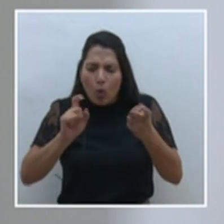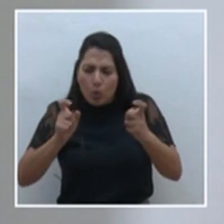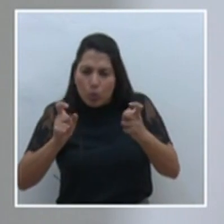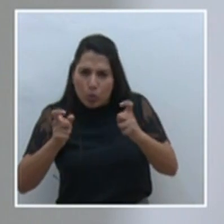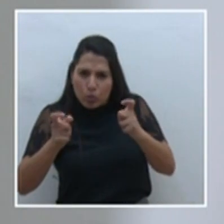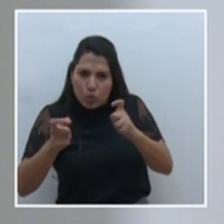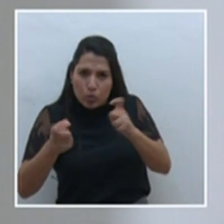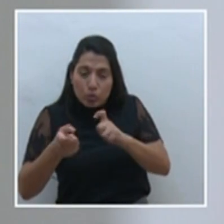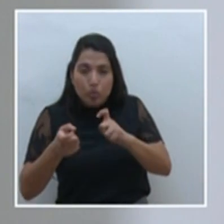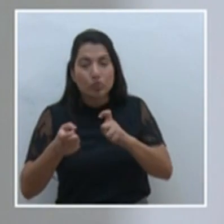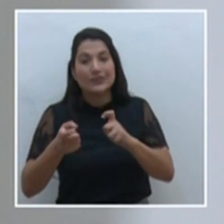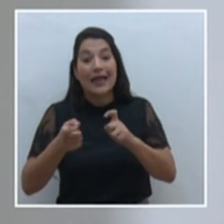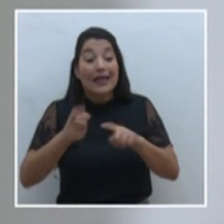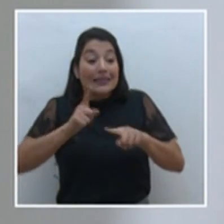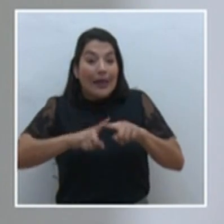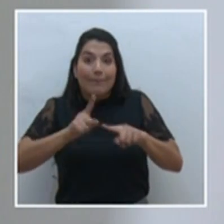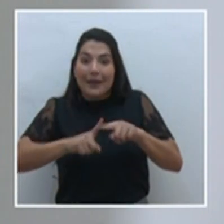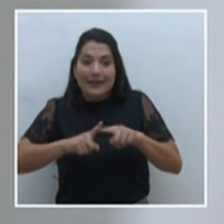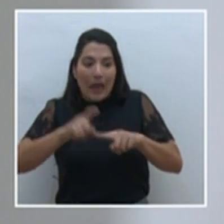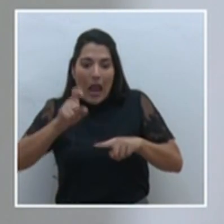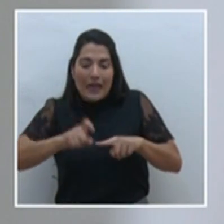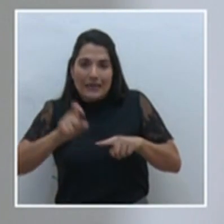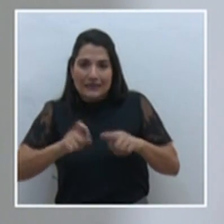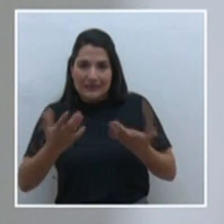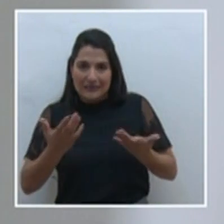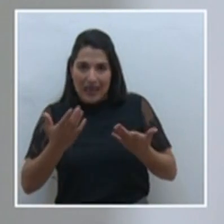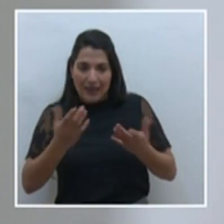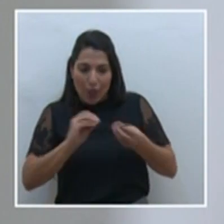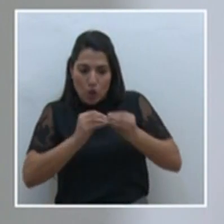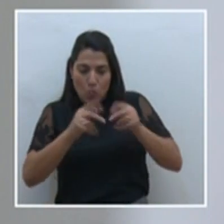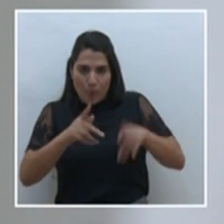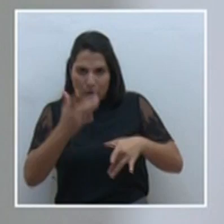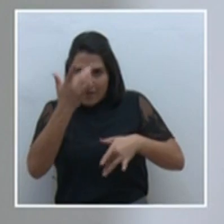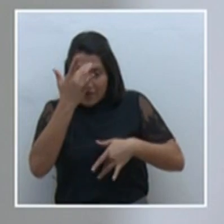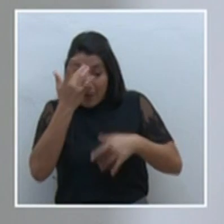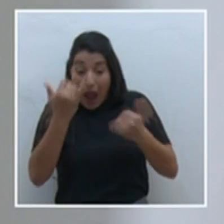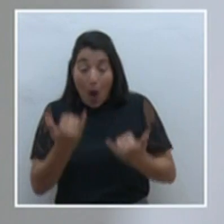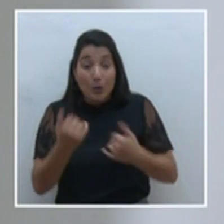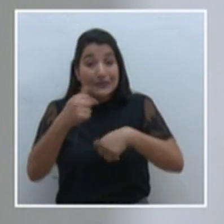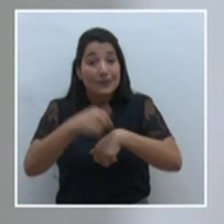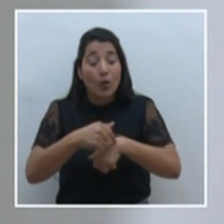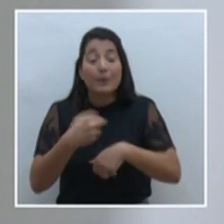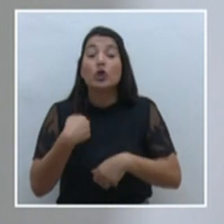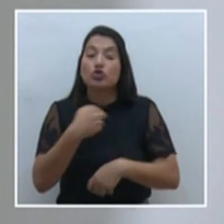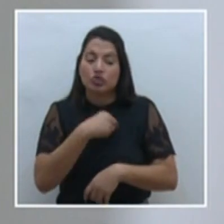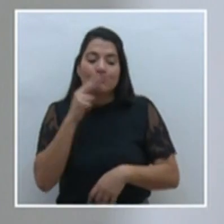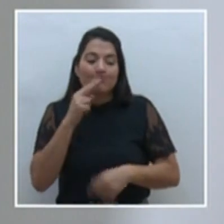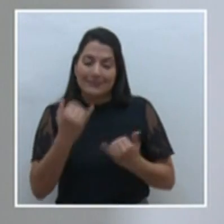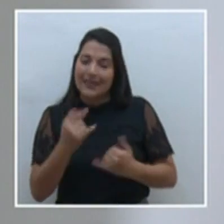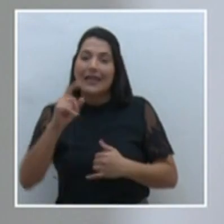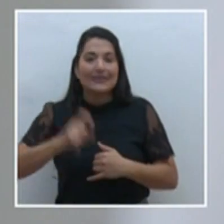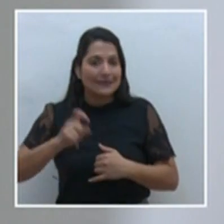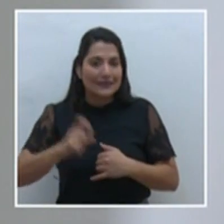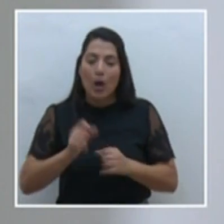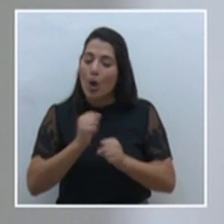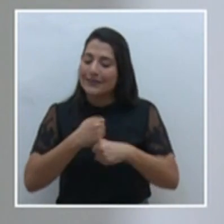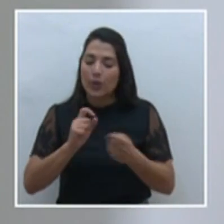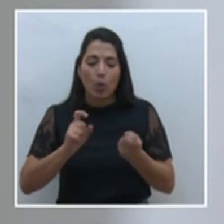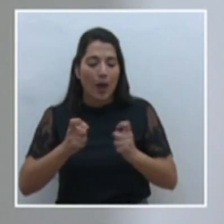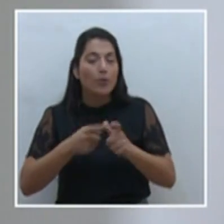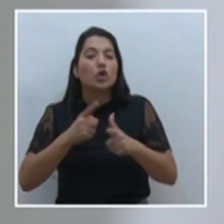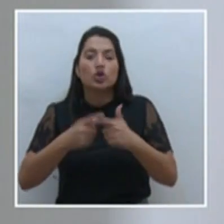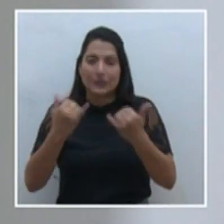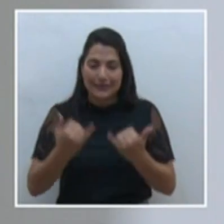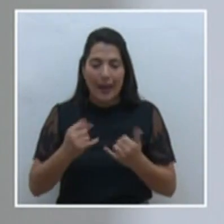de acuerdo a la necesidad del momento epidemiológico. En este momento ya estamos detectando que esto pues es una necesidad y estamos moviéndonos en esa